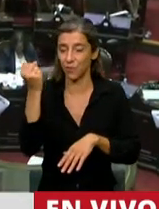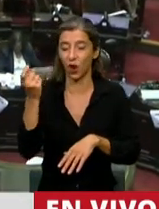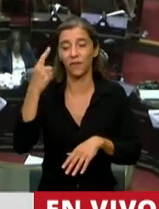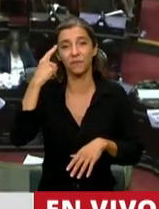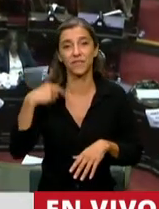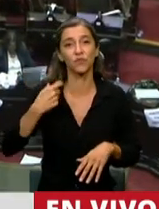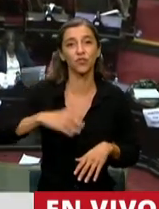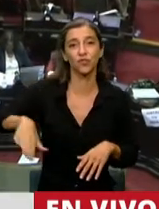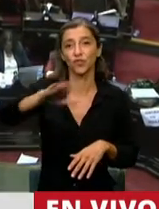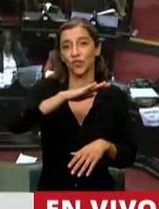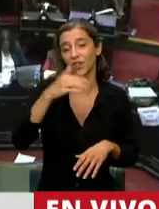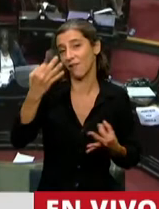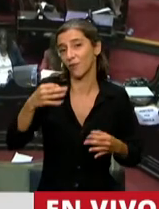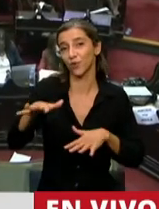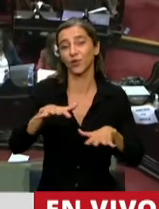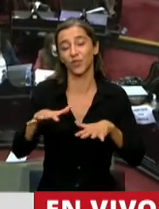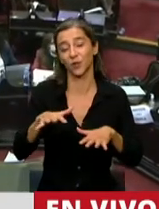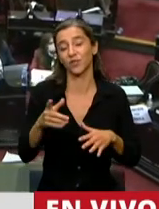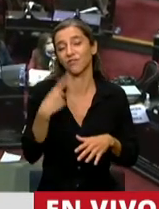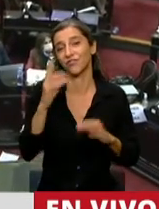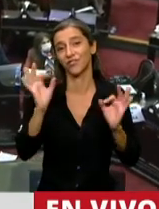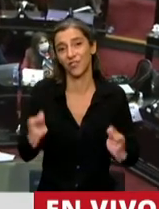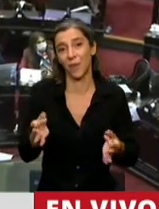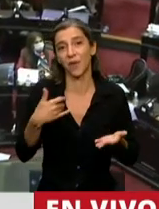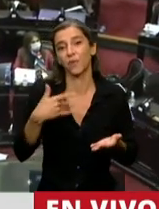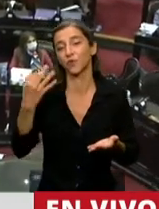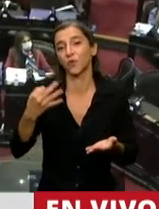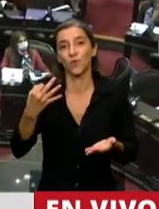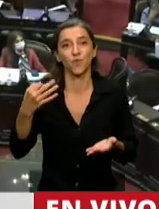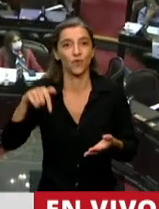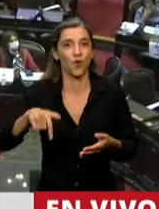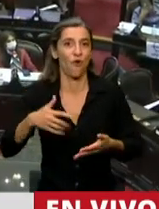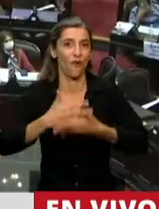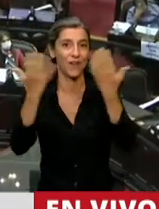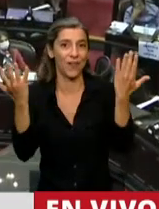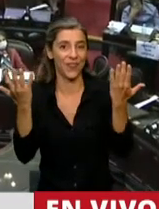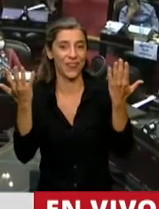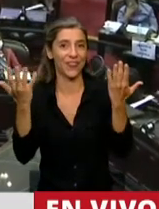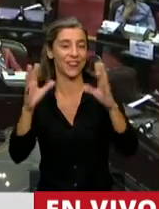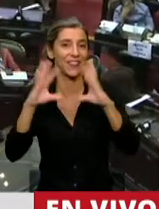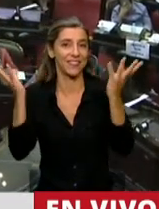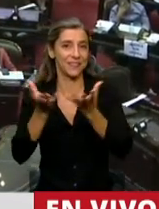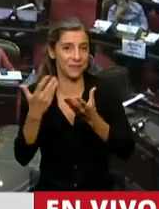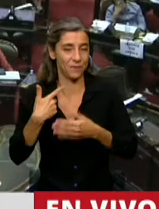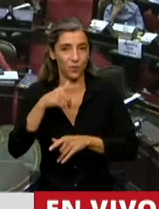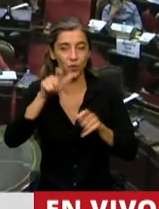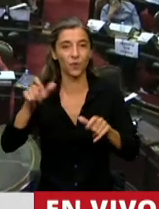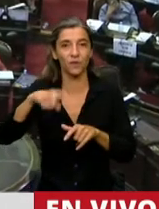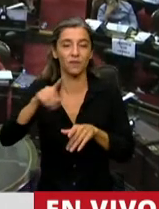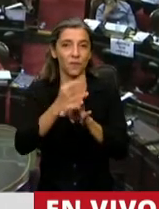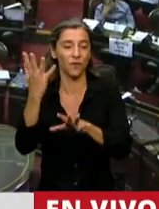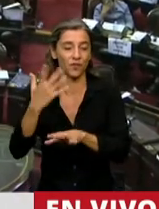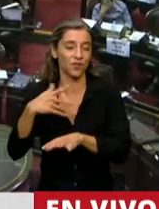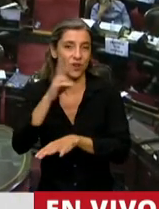estemos coincidentemente tratando este proyecto cuando se conmemora el Día Internacional de la Mujer y la Niña en